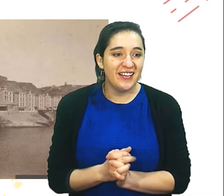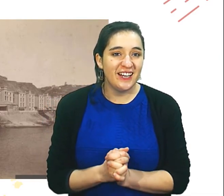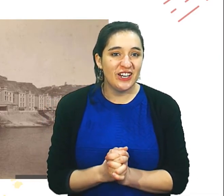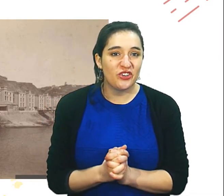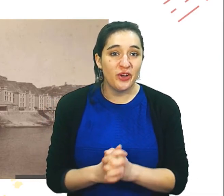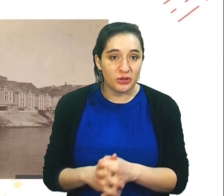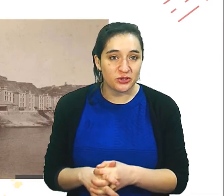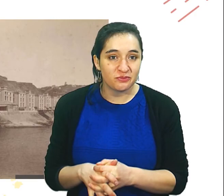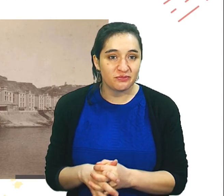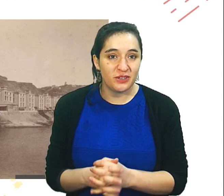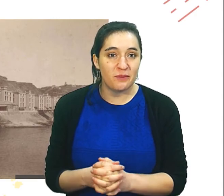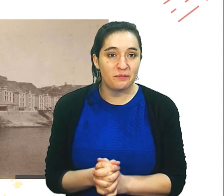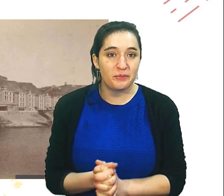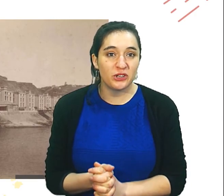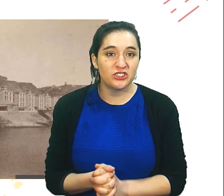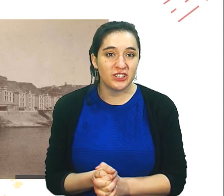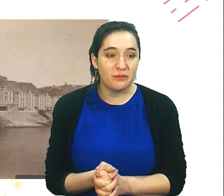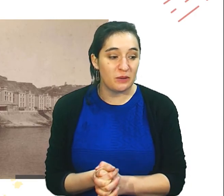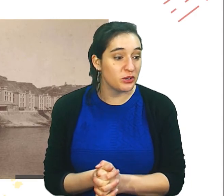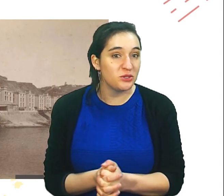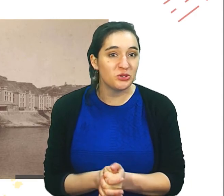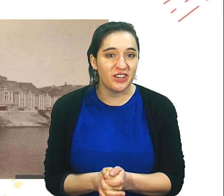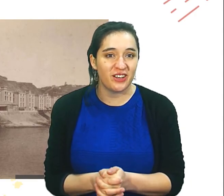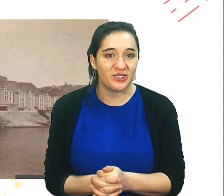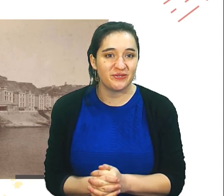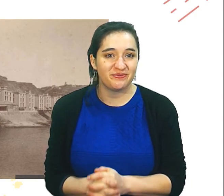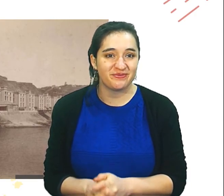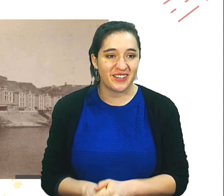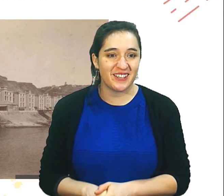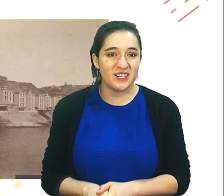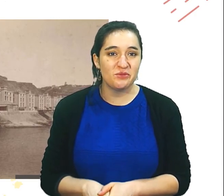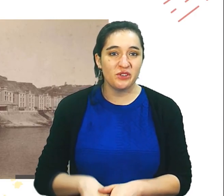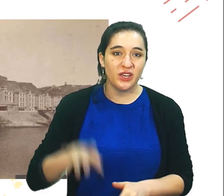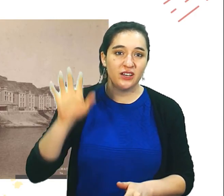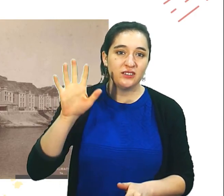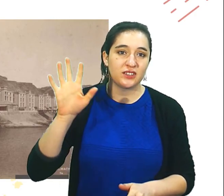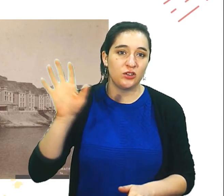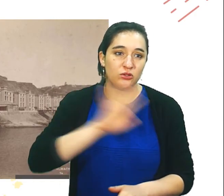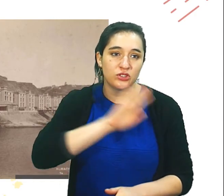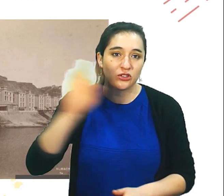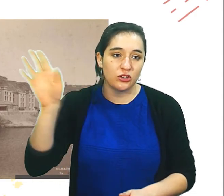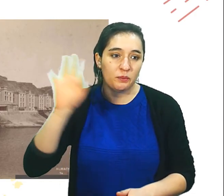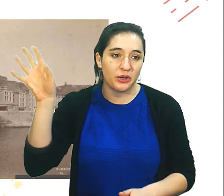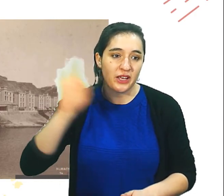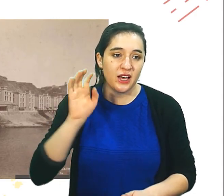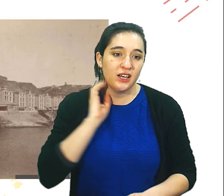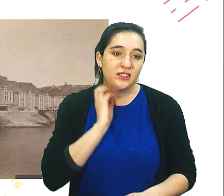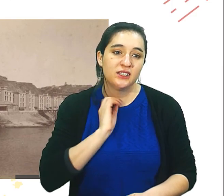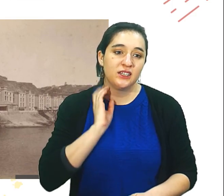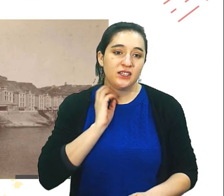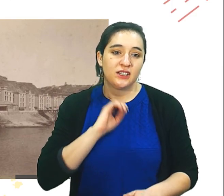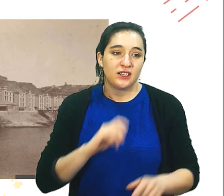Y nos vemos el próximo sábado. Que estén muy bien. Saludos a todos por